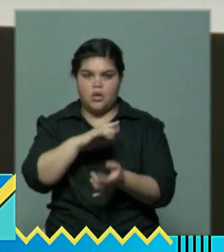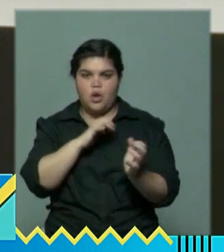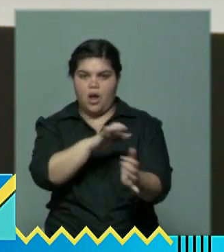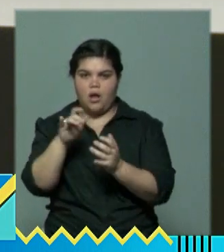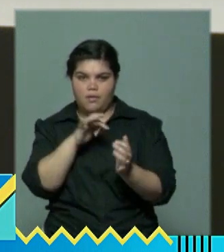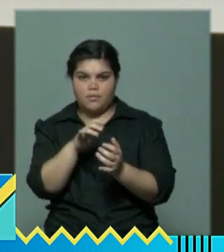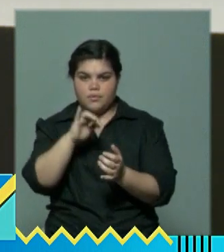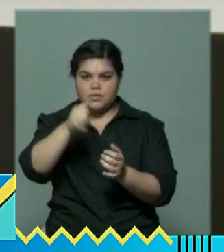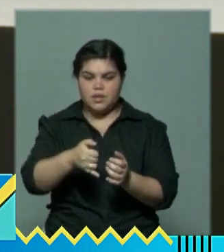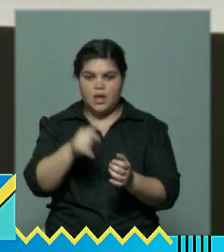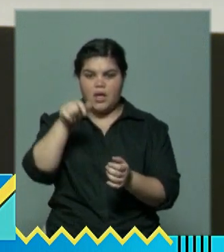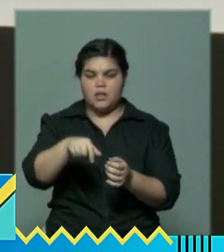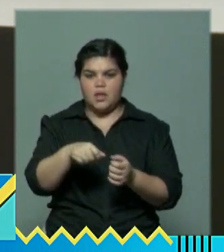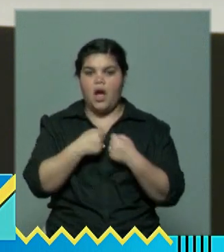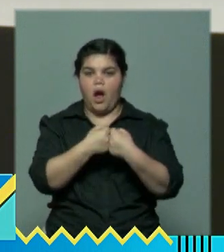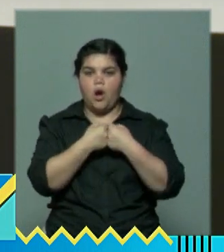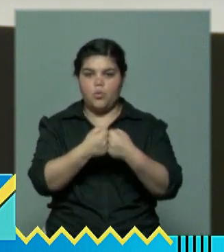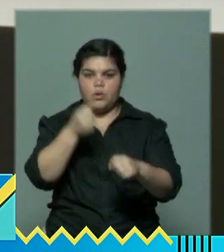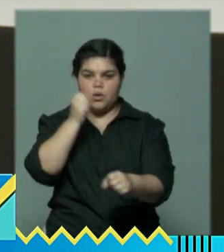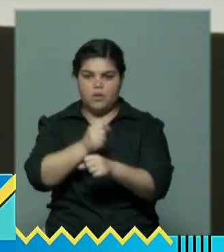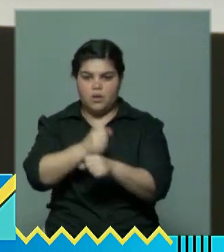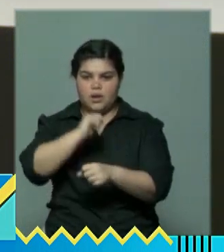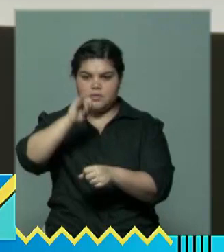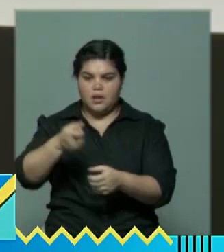a esta reforma laboral, y sin embargo los otros sectores que